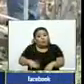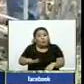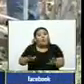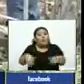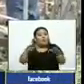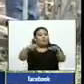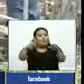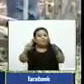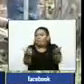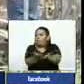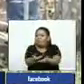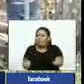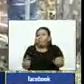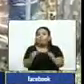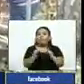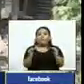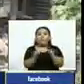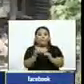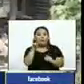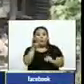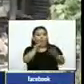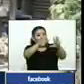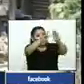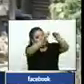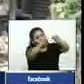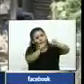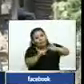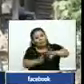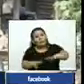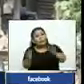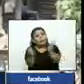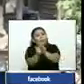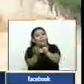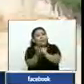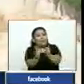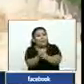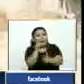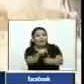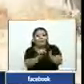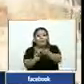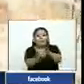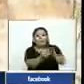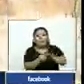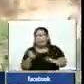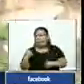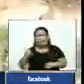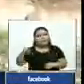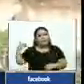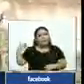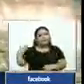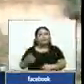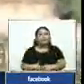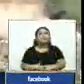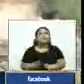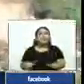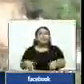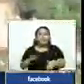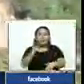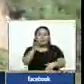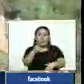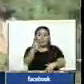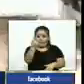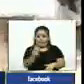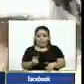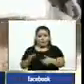fenómenos naturales, particularmente deslizamientos de tierra que han afectado estas comunidades en los últimos años. De acuerdo a la